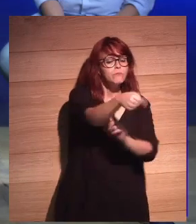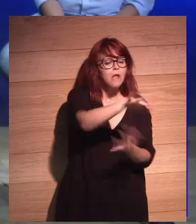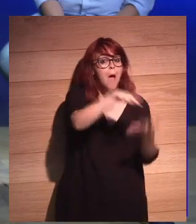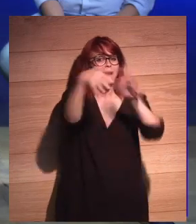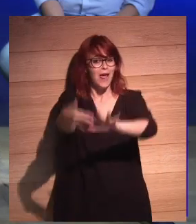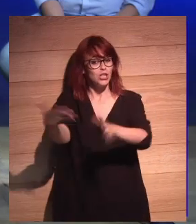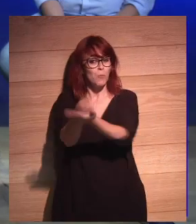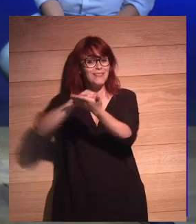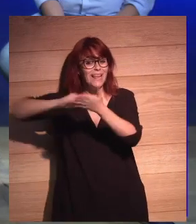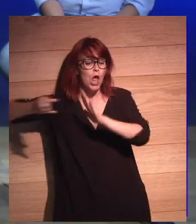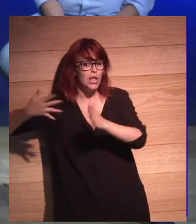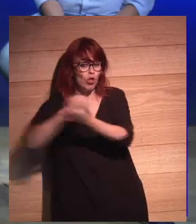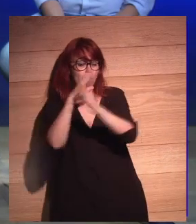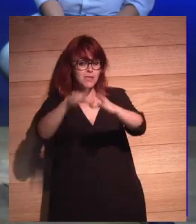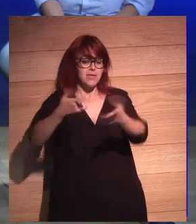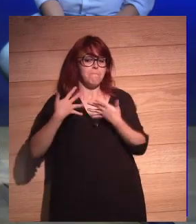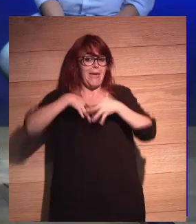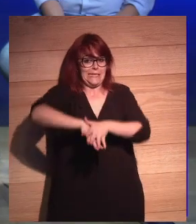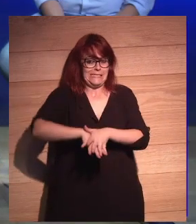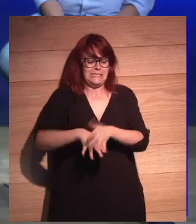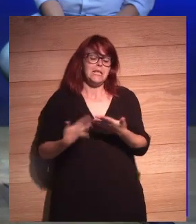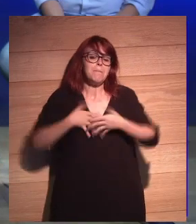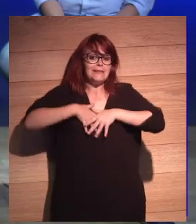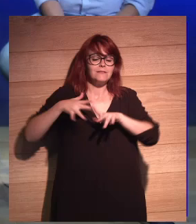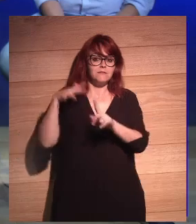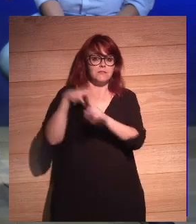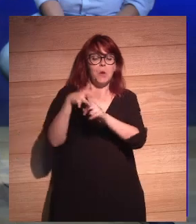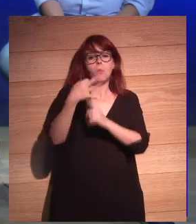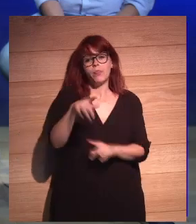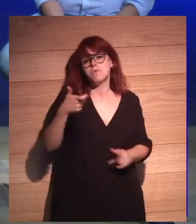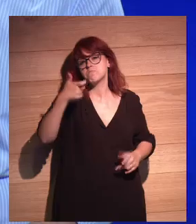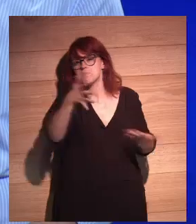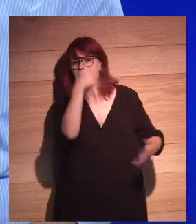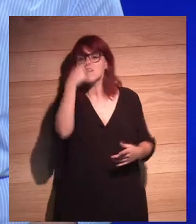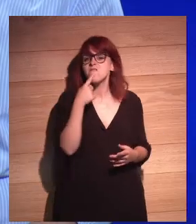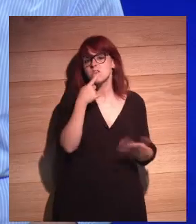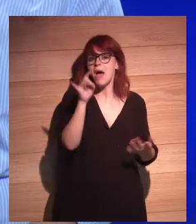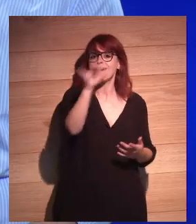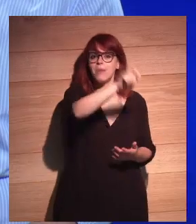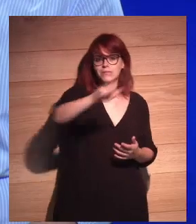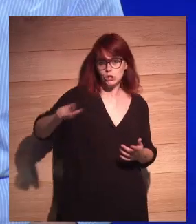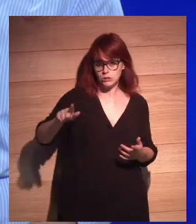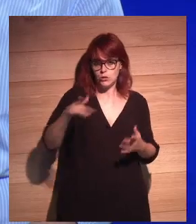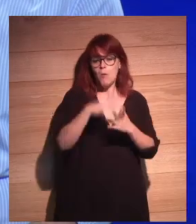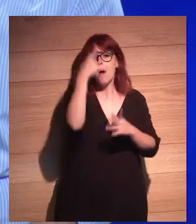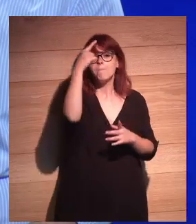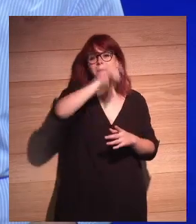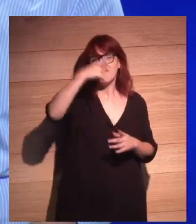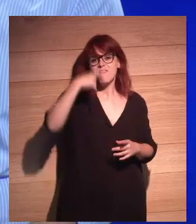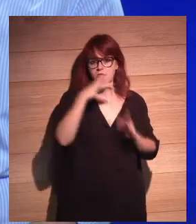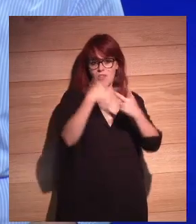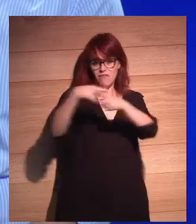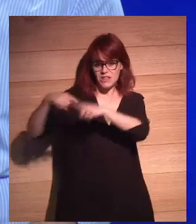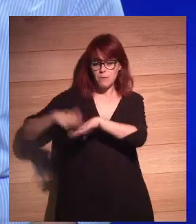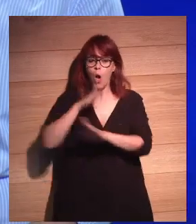toda la tecnología inmersiva, pueden ser en perfiles, 15 perfiles, ¿vale? Que es lo que nosotros empleamos